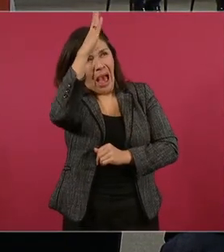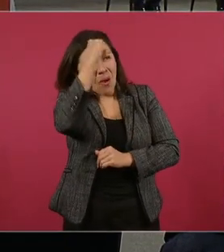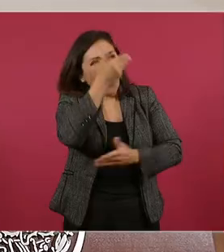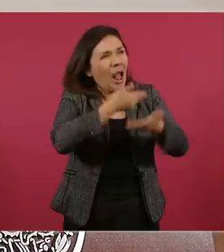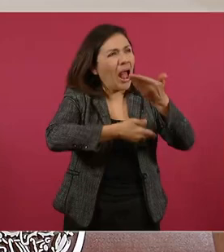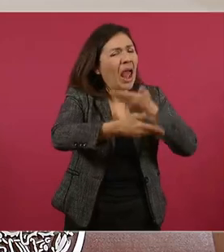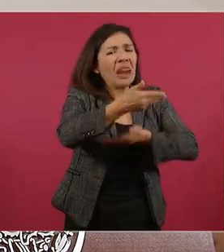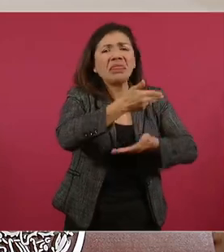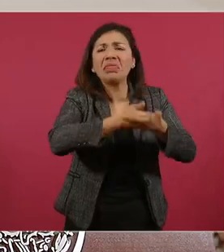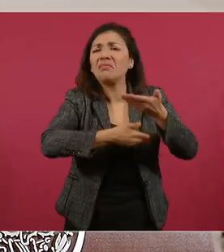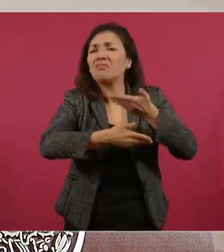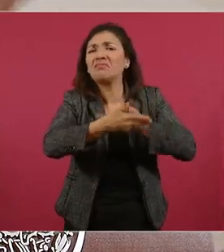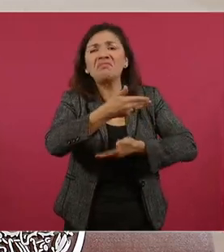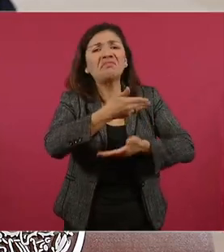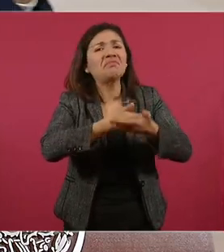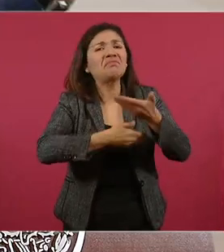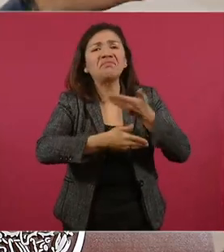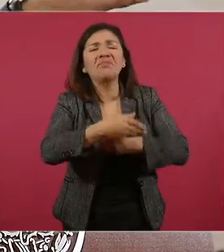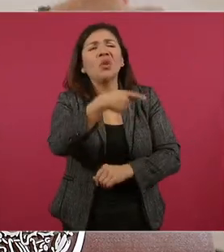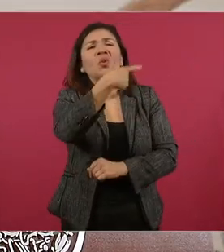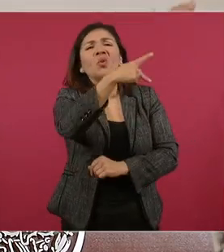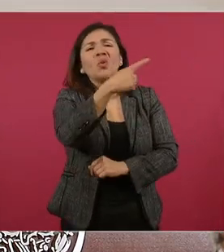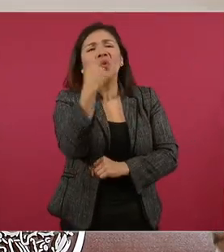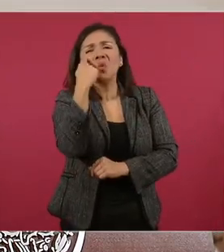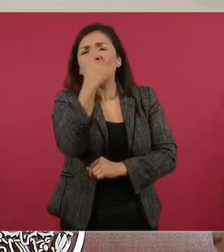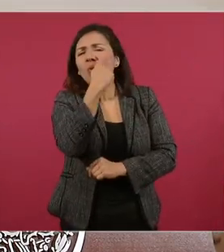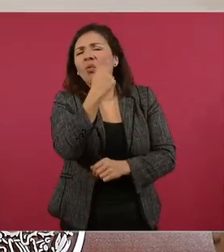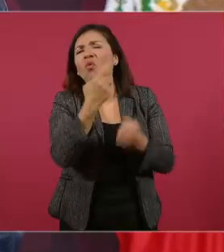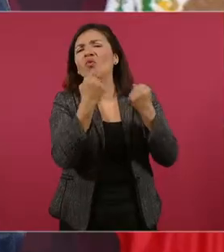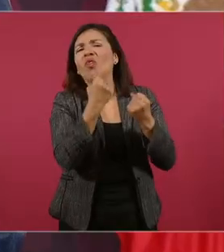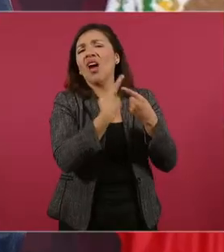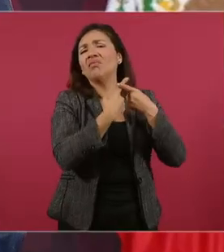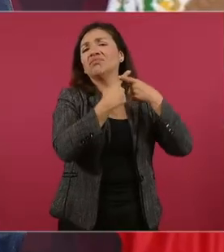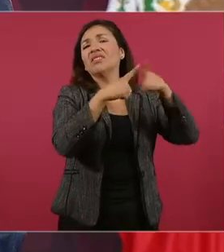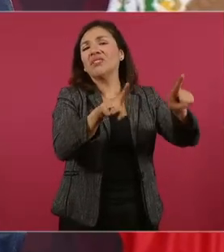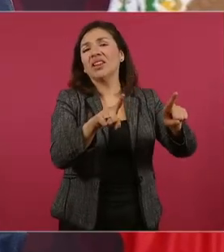o coincidir, son visiones distintas.